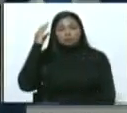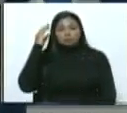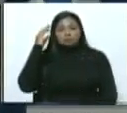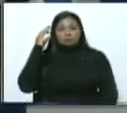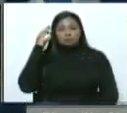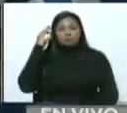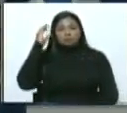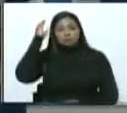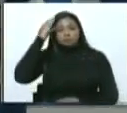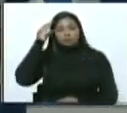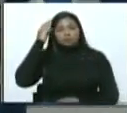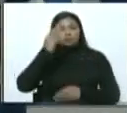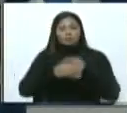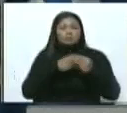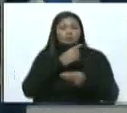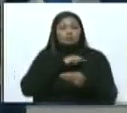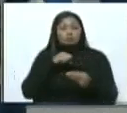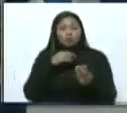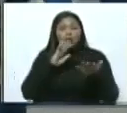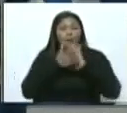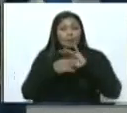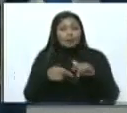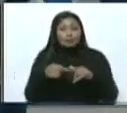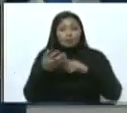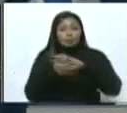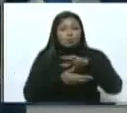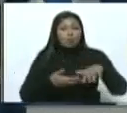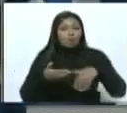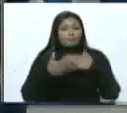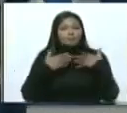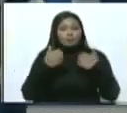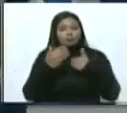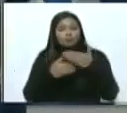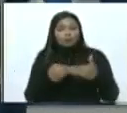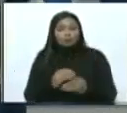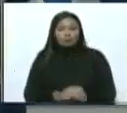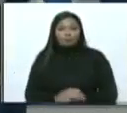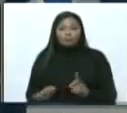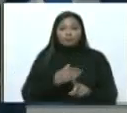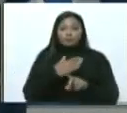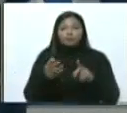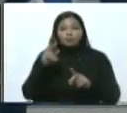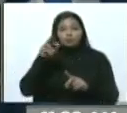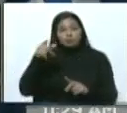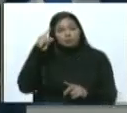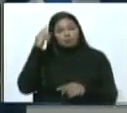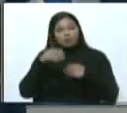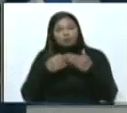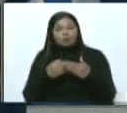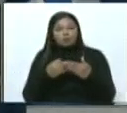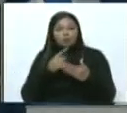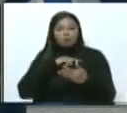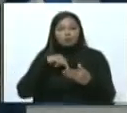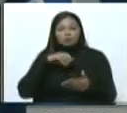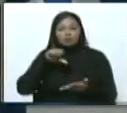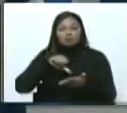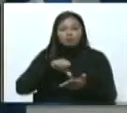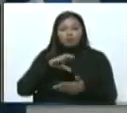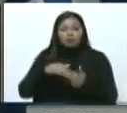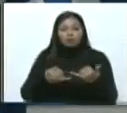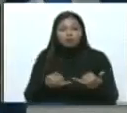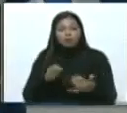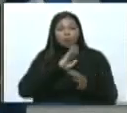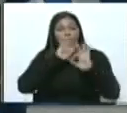haciendo para acabar definitivamente con estos flagelos que golpean al día a día del ciudadano venezolano y de la ciudadana venezolana. ¿Por